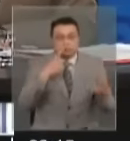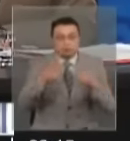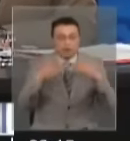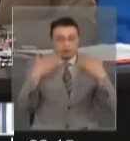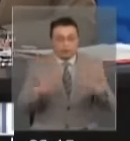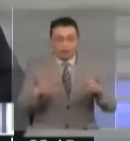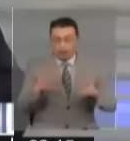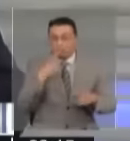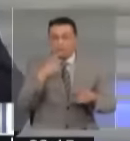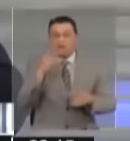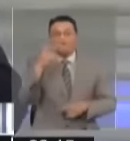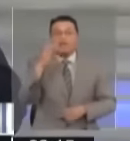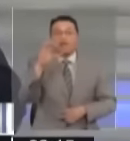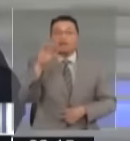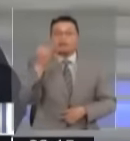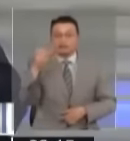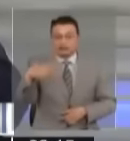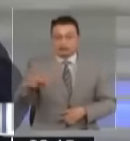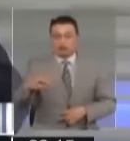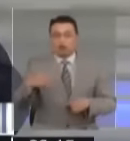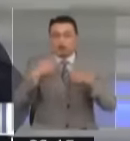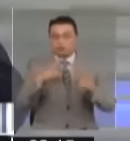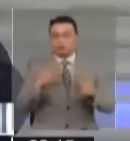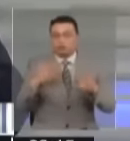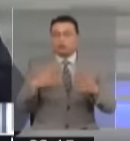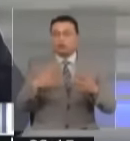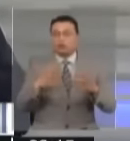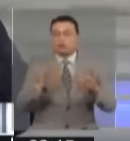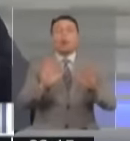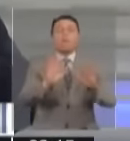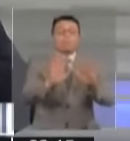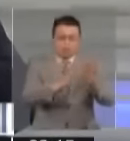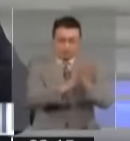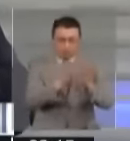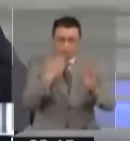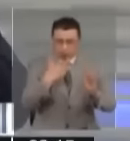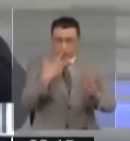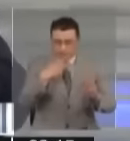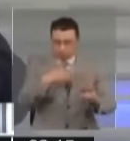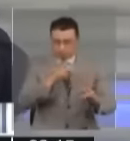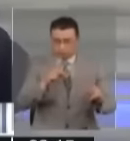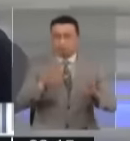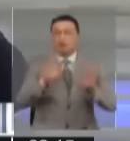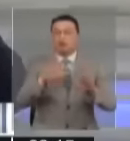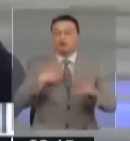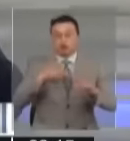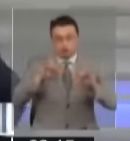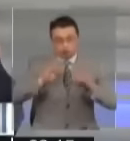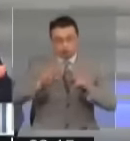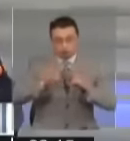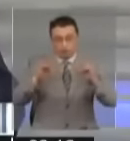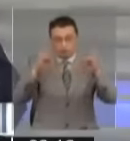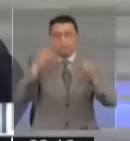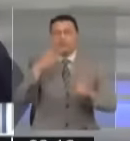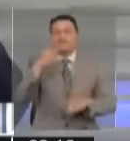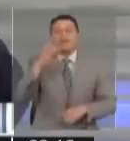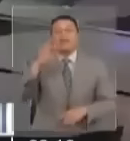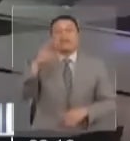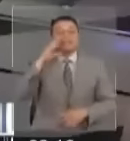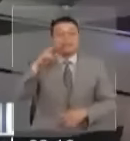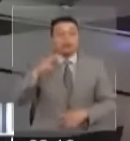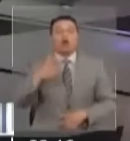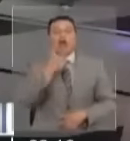consultando a los vecinos porque yo quiero construir de acuerdo, yo quiero construir de acuerdo a lo que los vecinos quieren. Y en eso